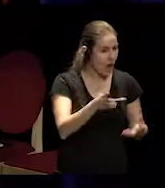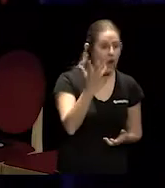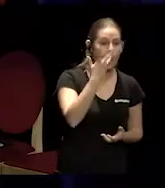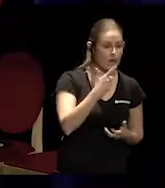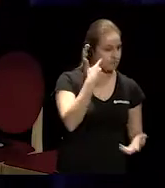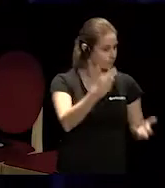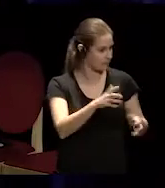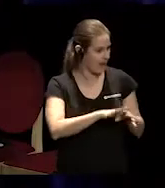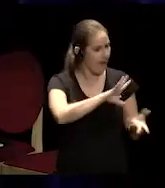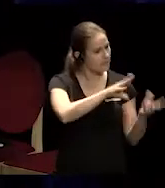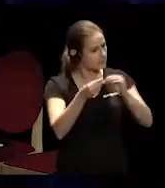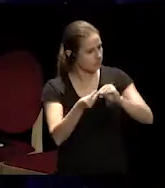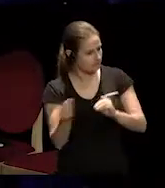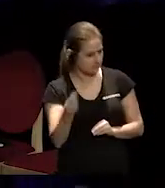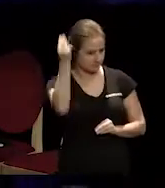las Olimpiadas